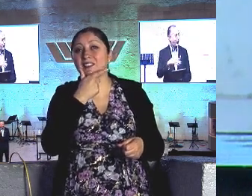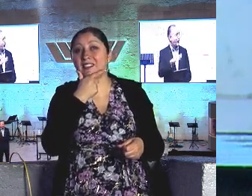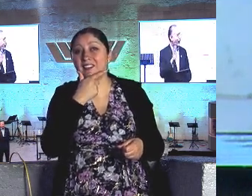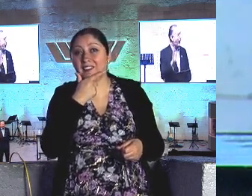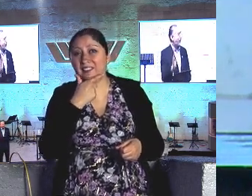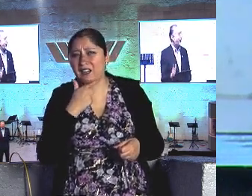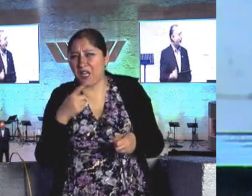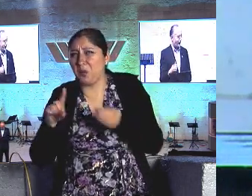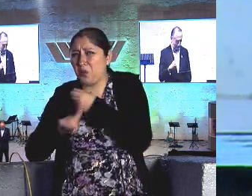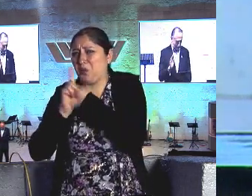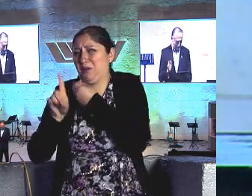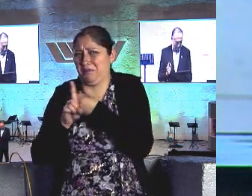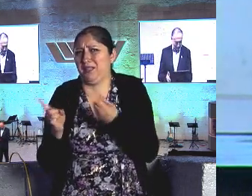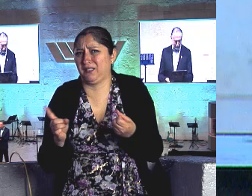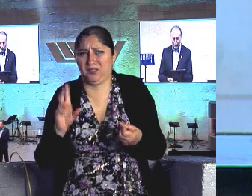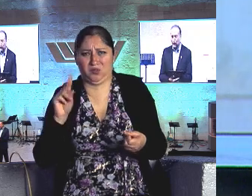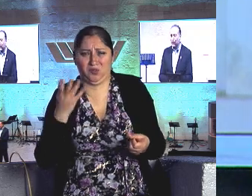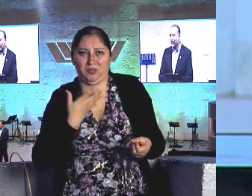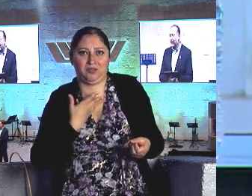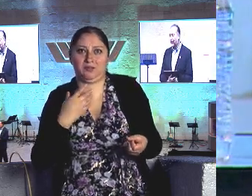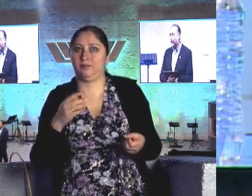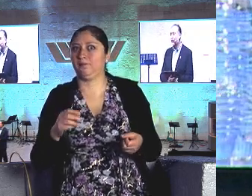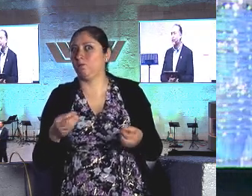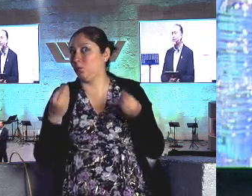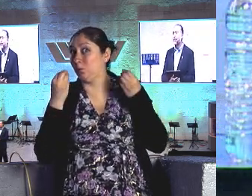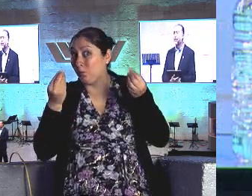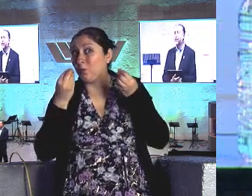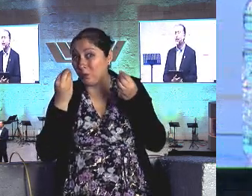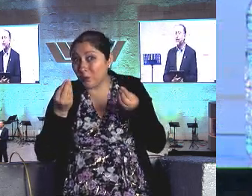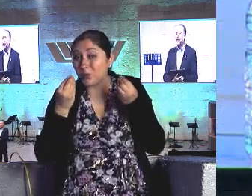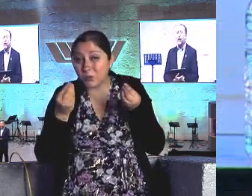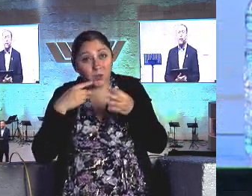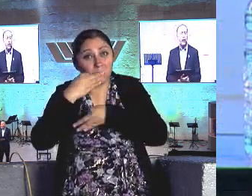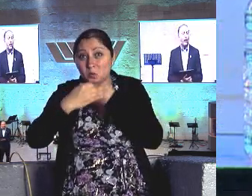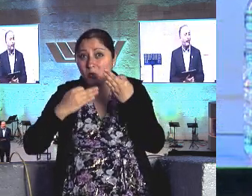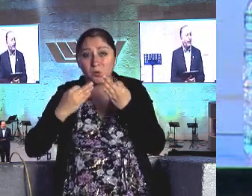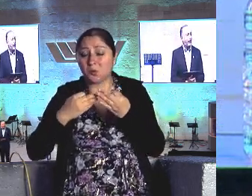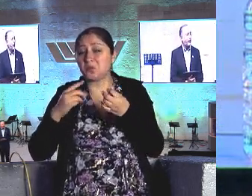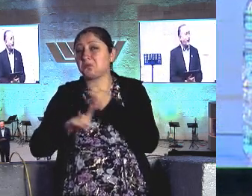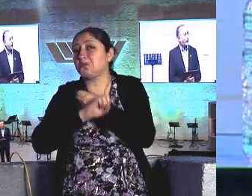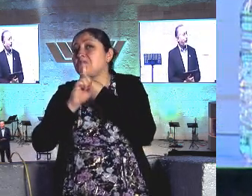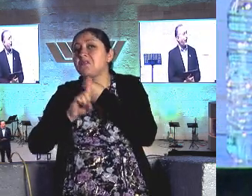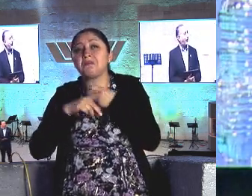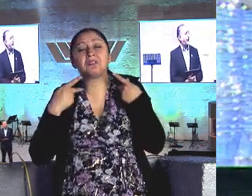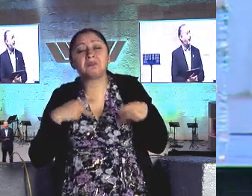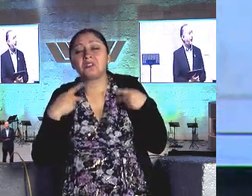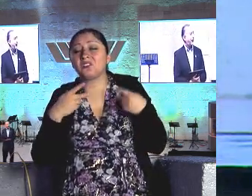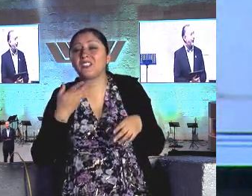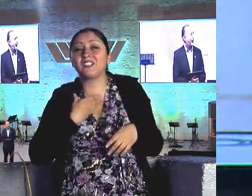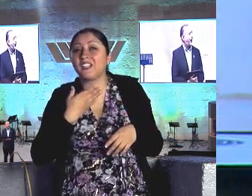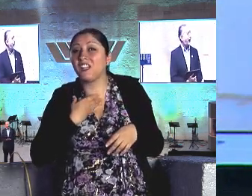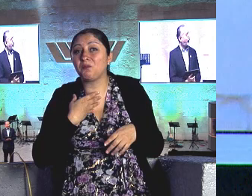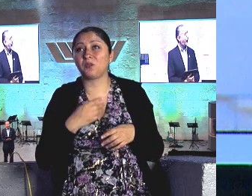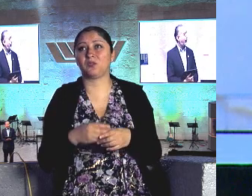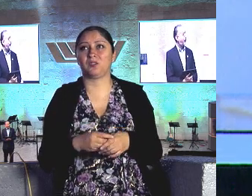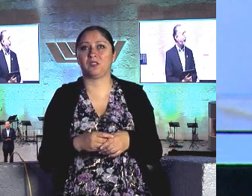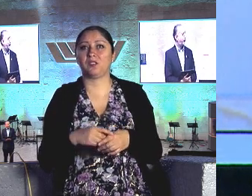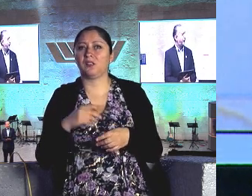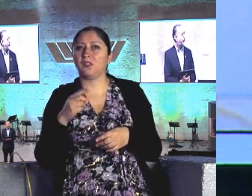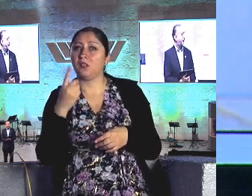muchos problemas, ¿verdad? Mejor ni hablar de ellos. Pero la siguiente pregunta, ¿eres